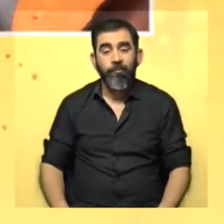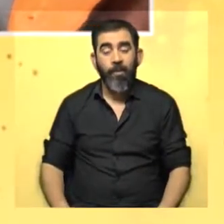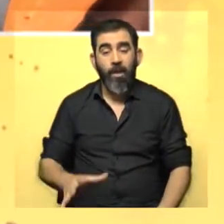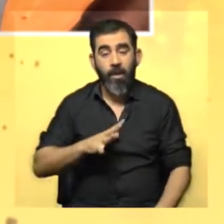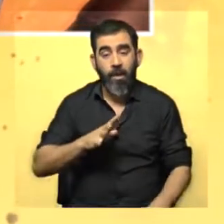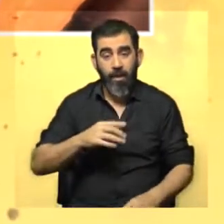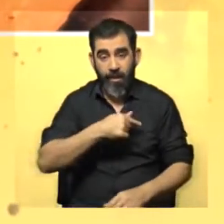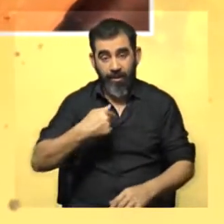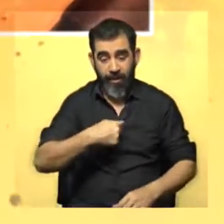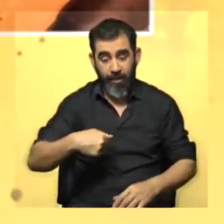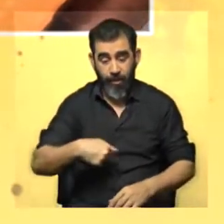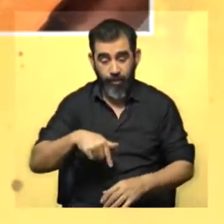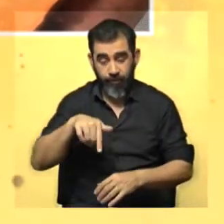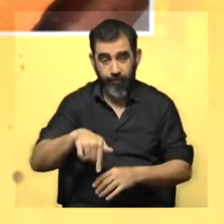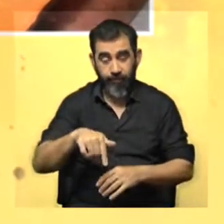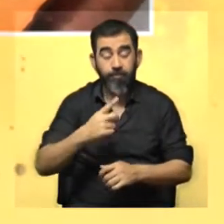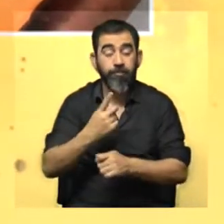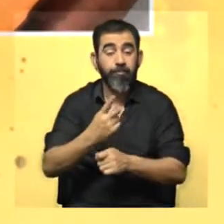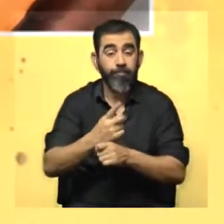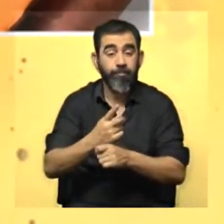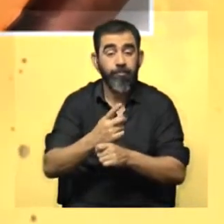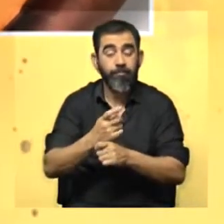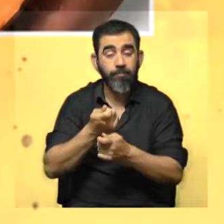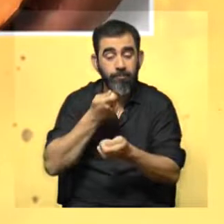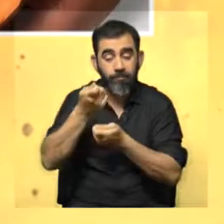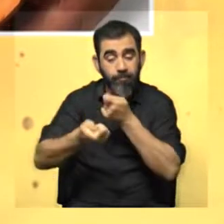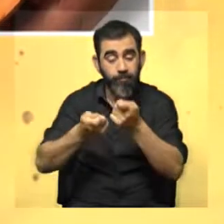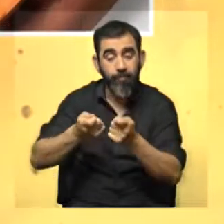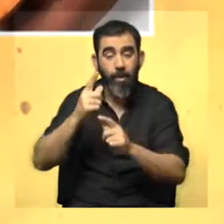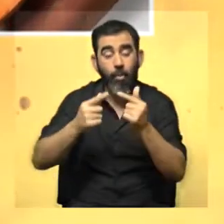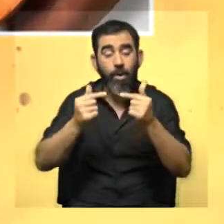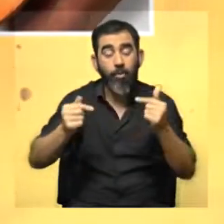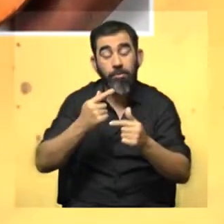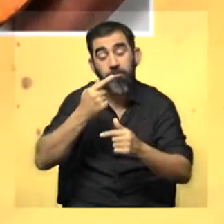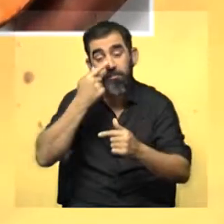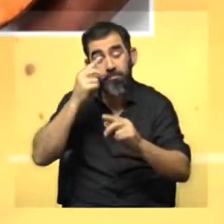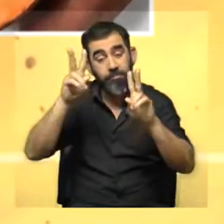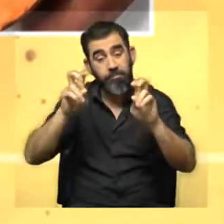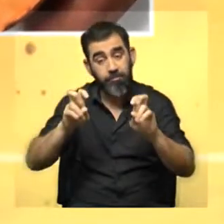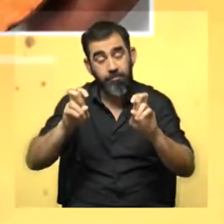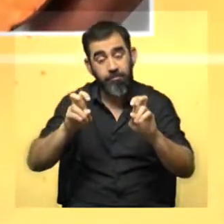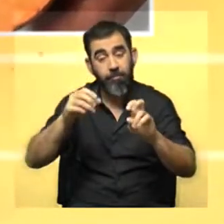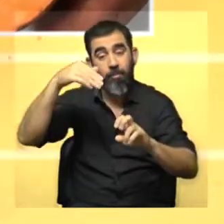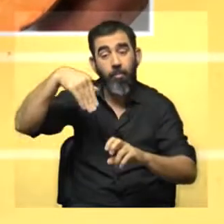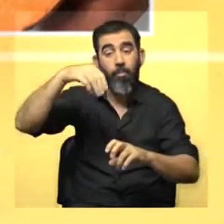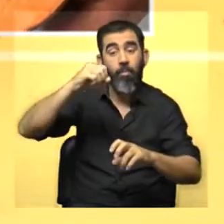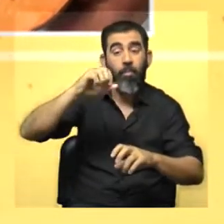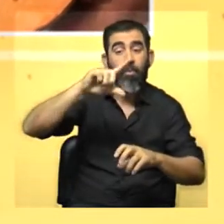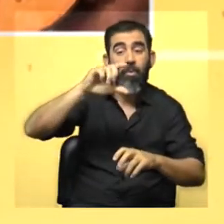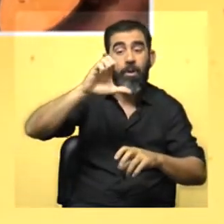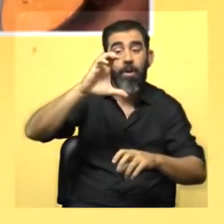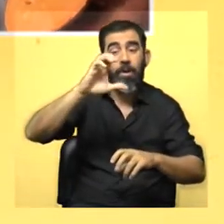microbiota intestinal va, en primer lugar, a aportar algunas moléculas interesantes. Hablábamos